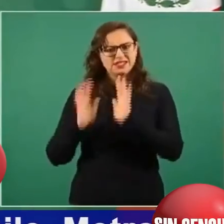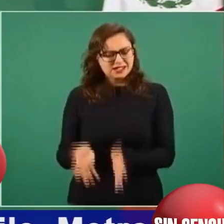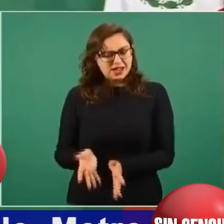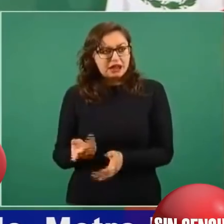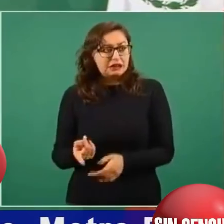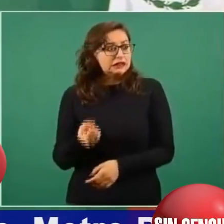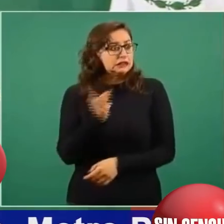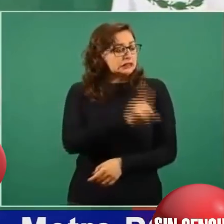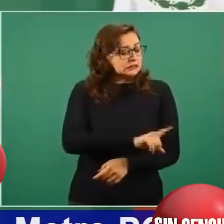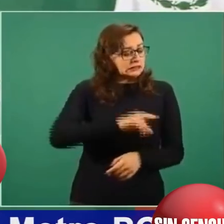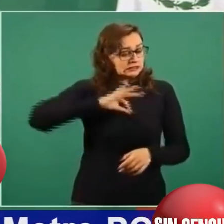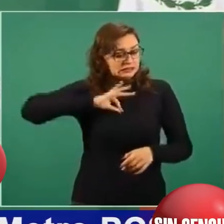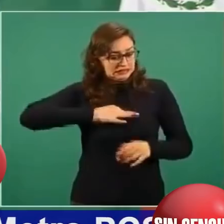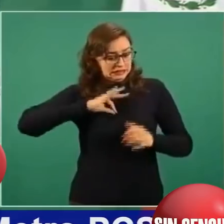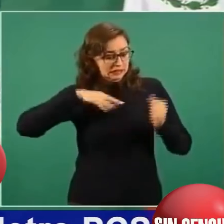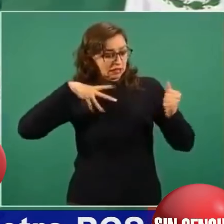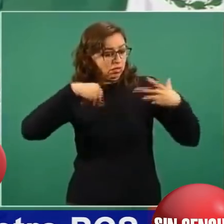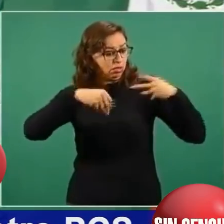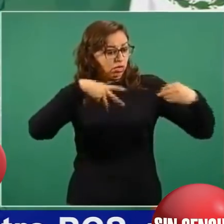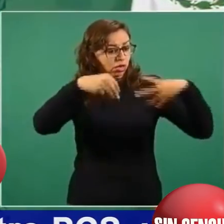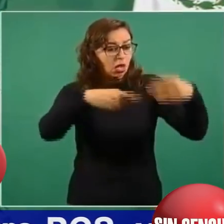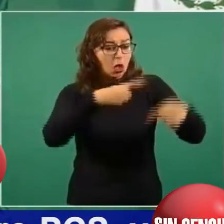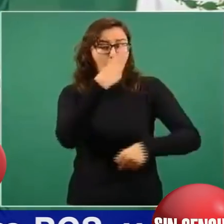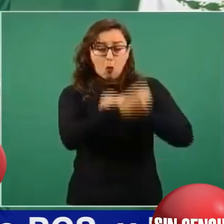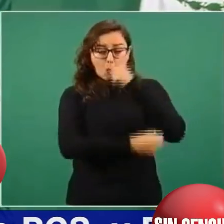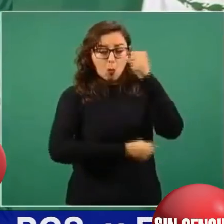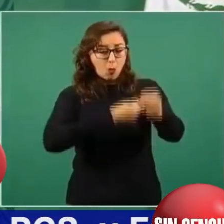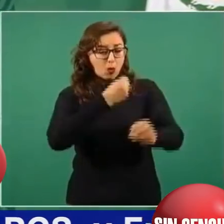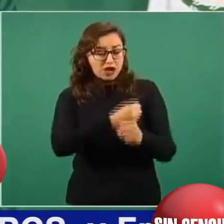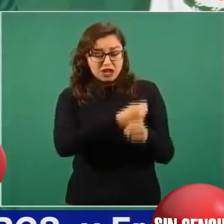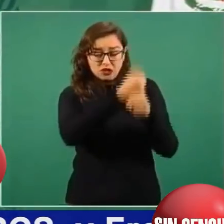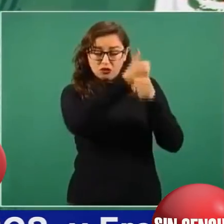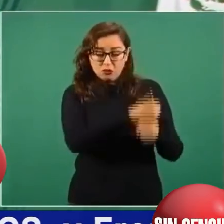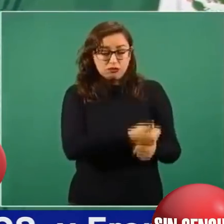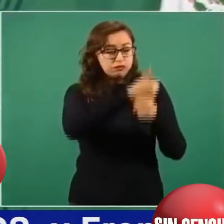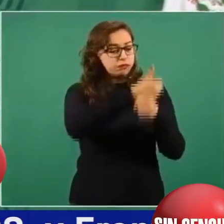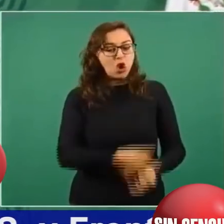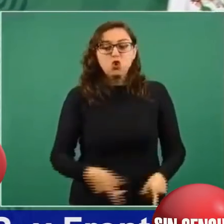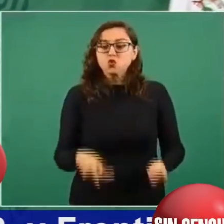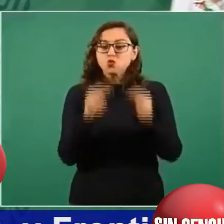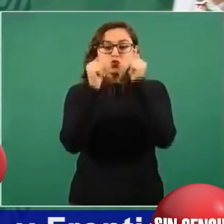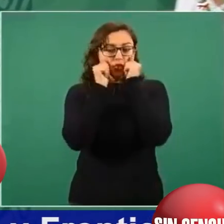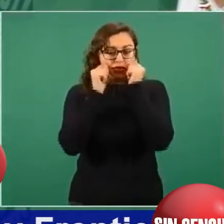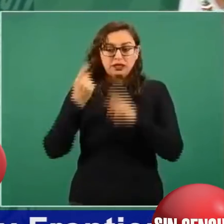Que llevamos un año padeciendo de la pandemia.